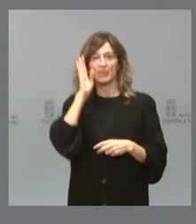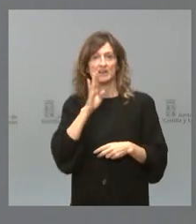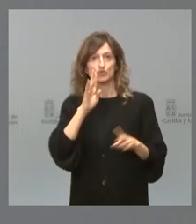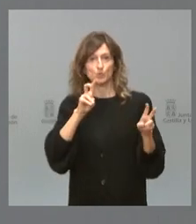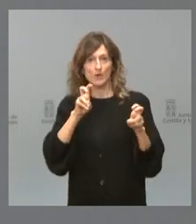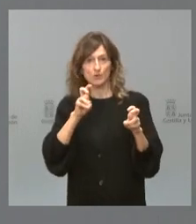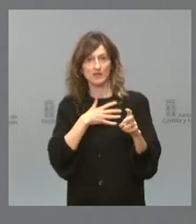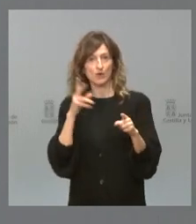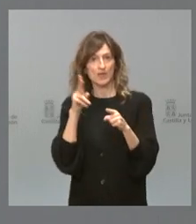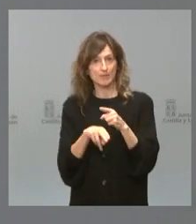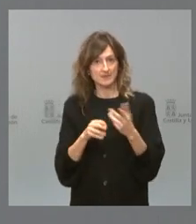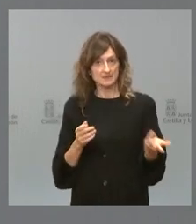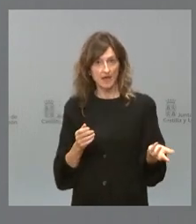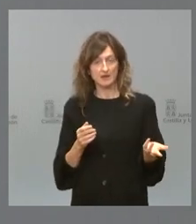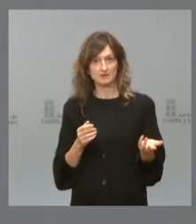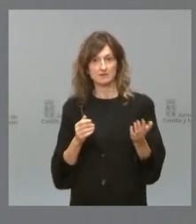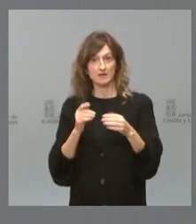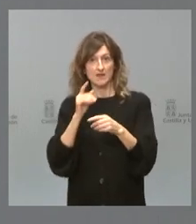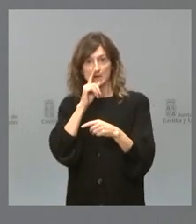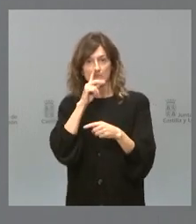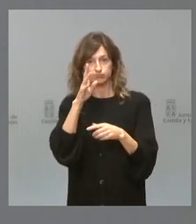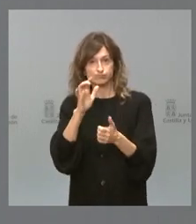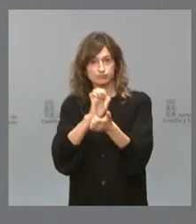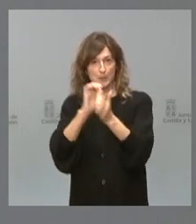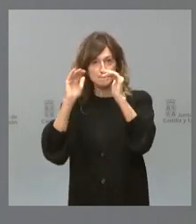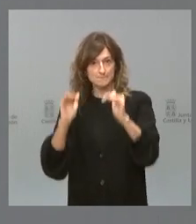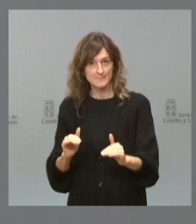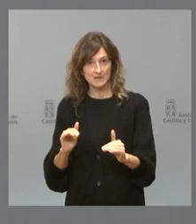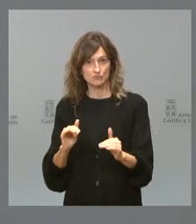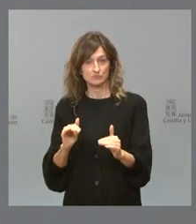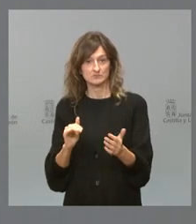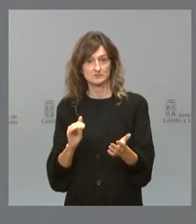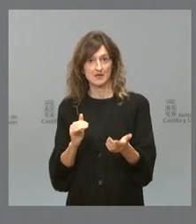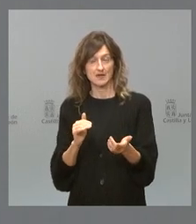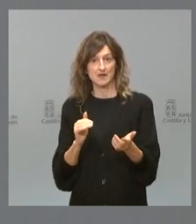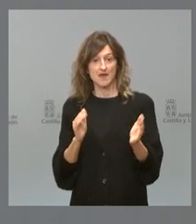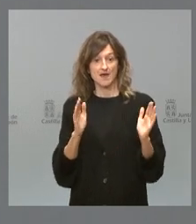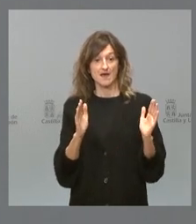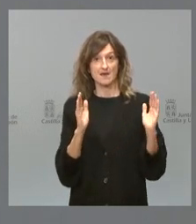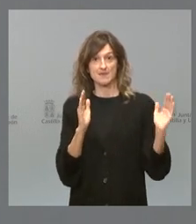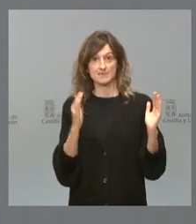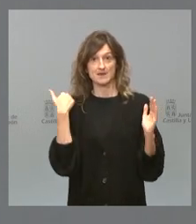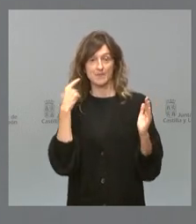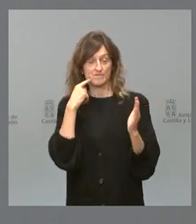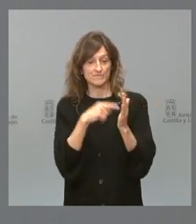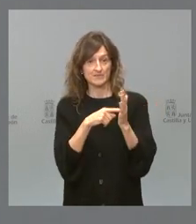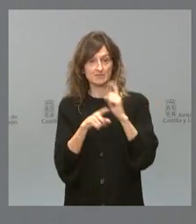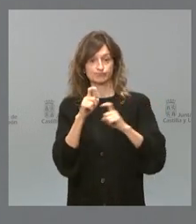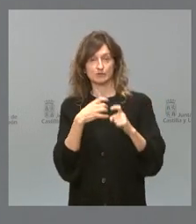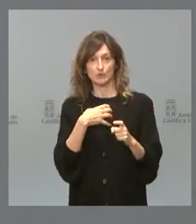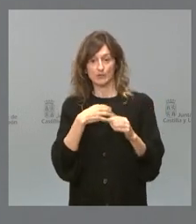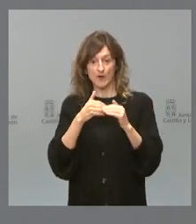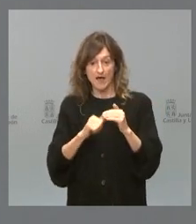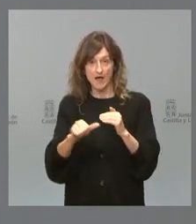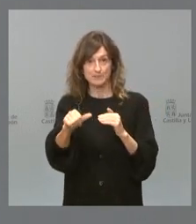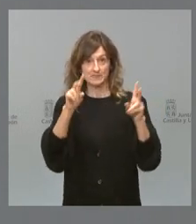evitar que esta rebaja de penas que ya es Irreversible para los delitos que se han cometido hasta esa fecha lo pueda ser para los nuevos